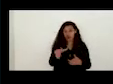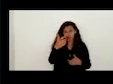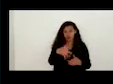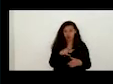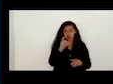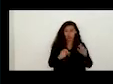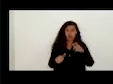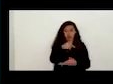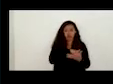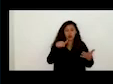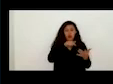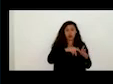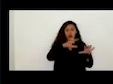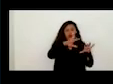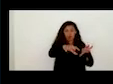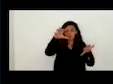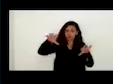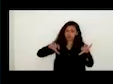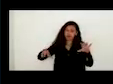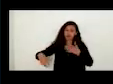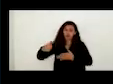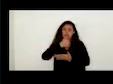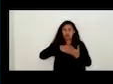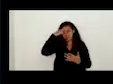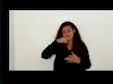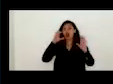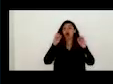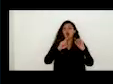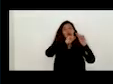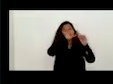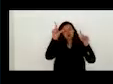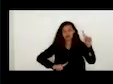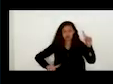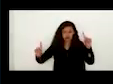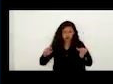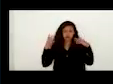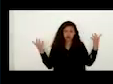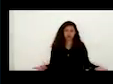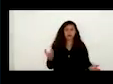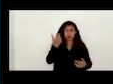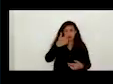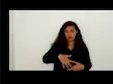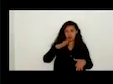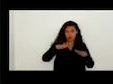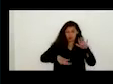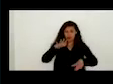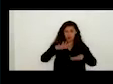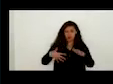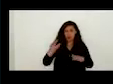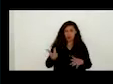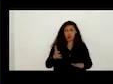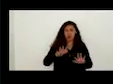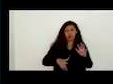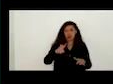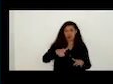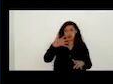regiones de la Ciudad de México o del país, suelen ser muy económicos. En algunos sí es bastante costoso,